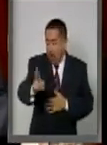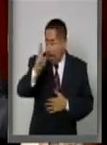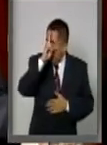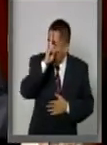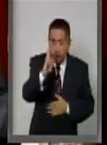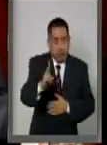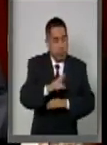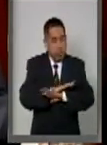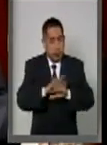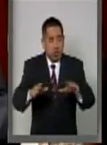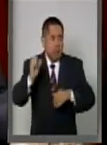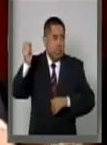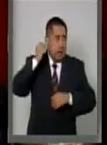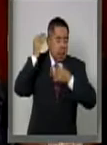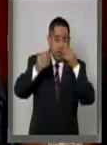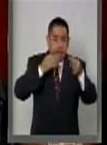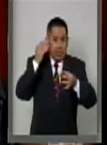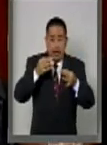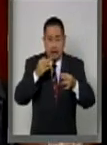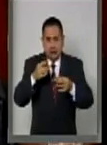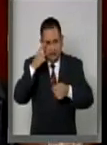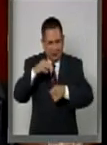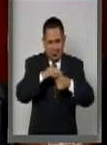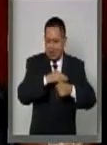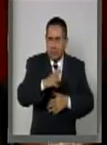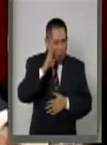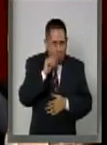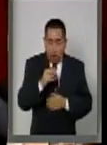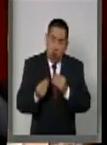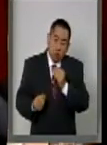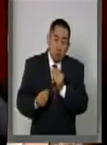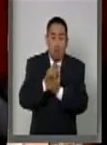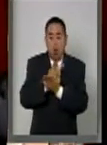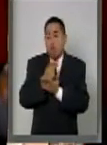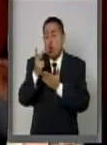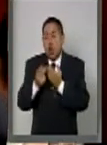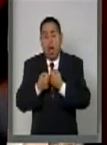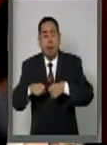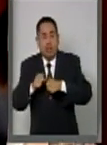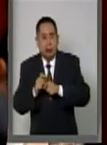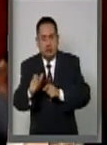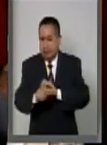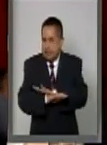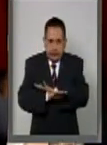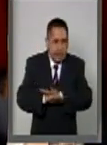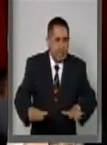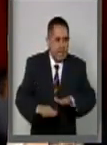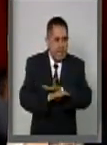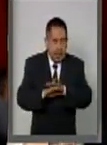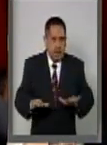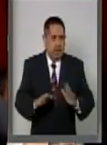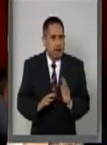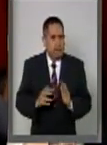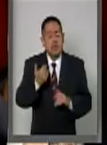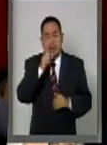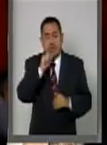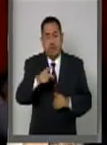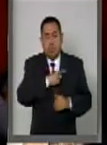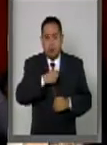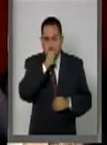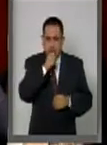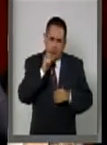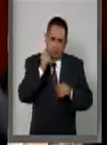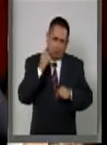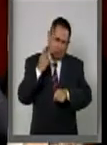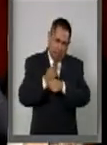durante las campañas no pueda crearse ningún programa social nuevo, y habrá la obligación además de publicar las